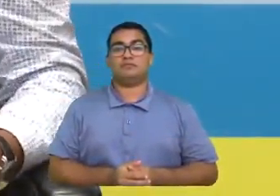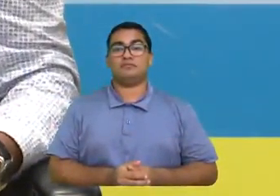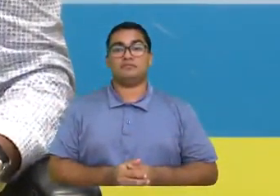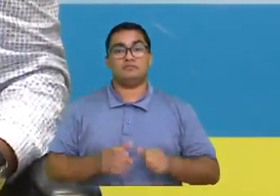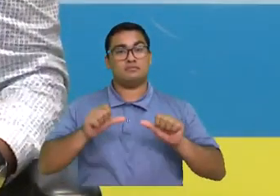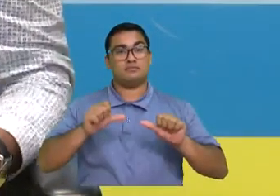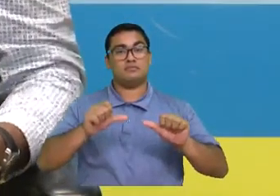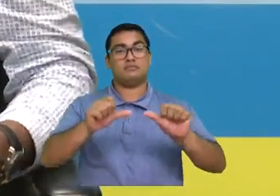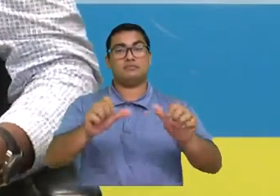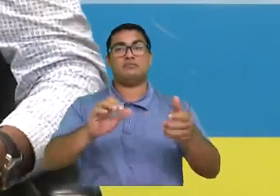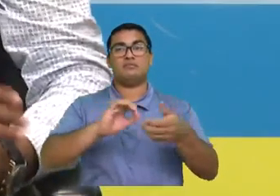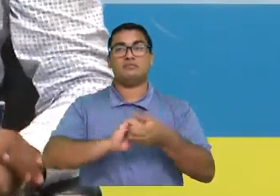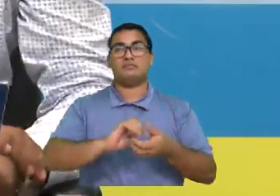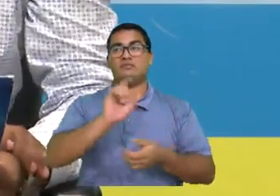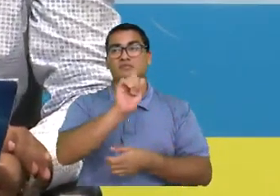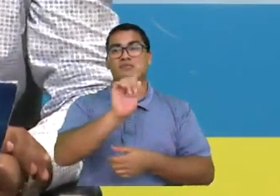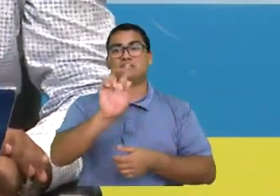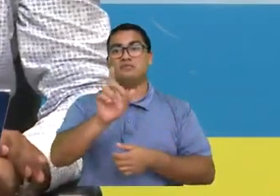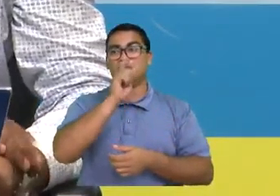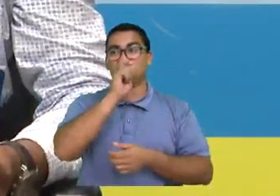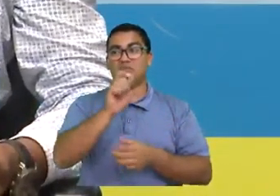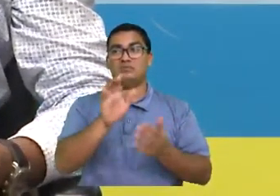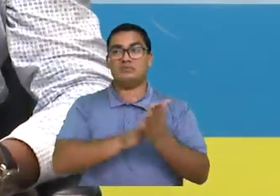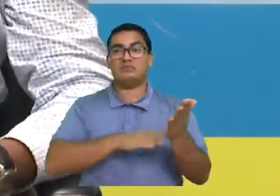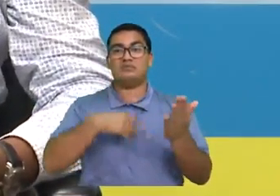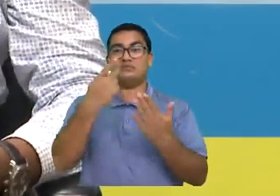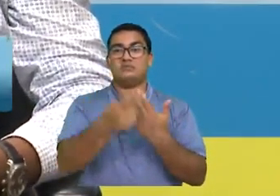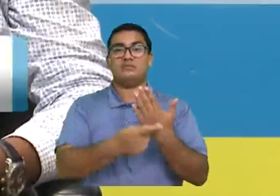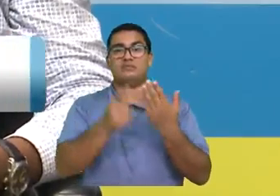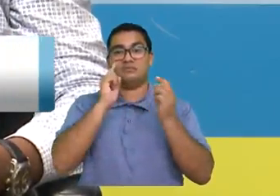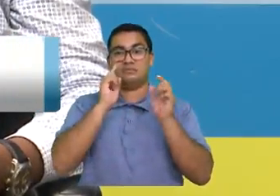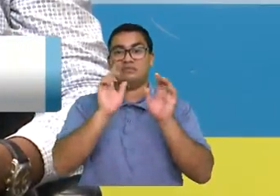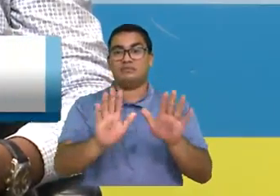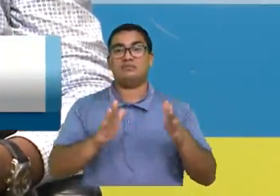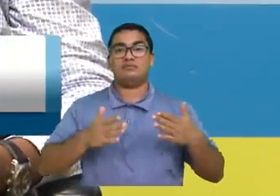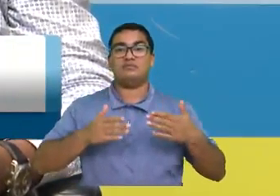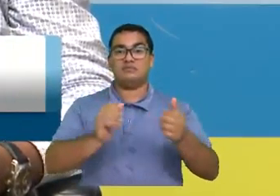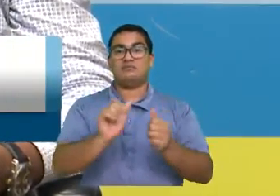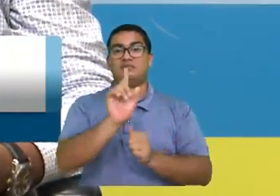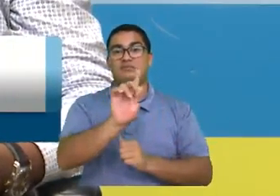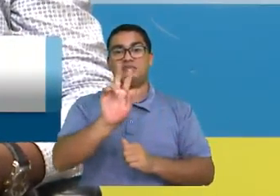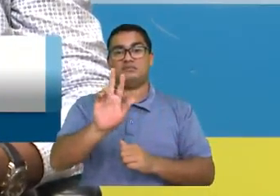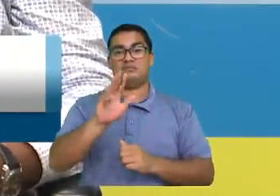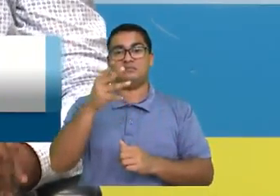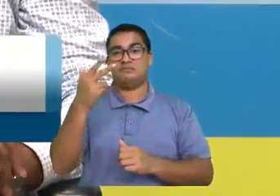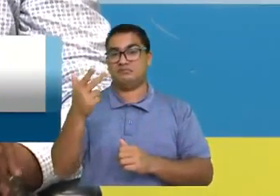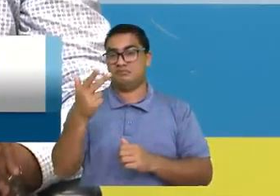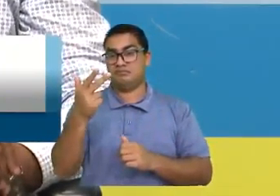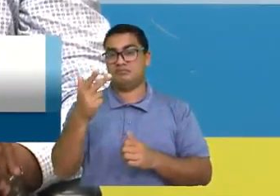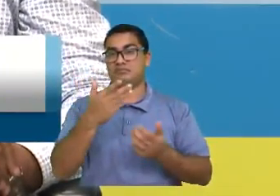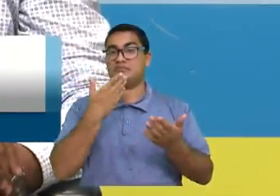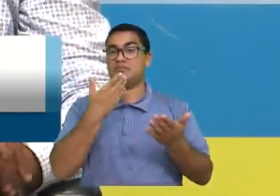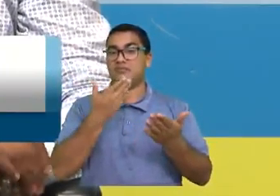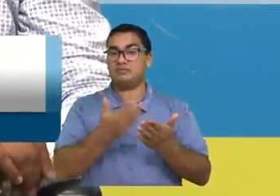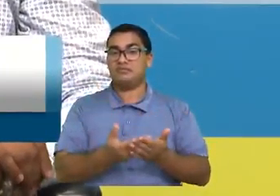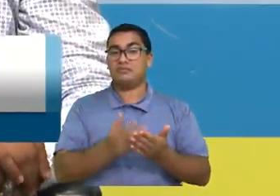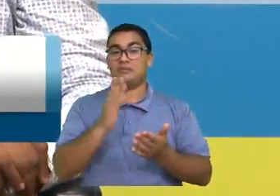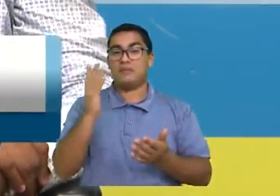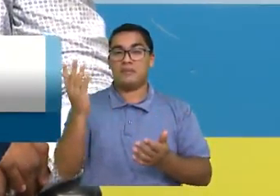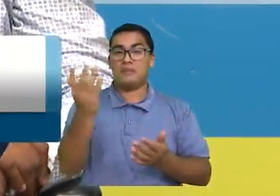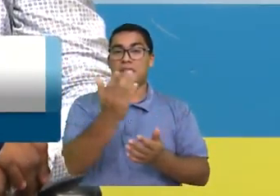Estamos de regreso, amigos televidentes, en su gustado programa Prevenir y Salud a través de la frecuencia del canal 98. Gracias a todos los